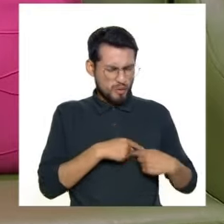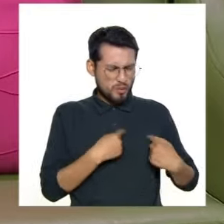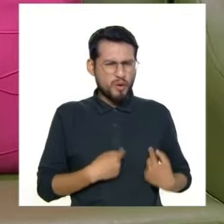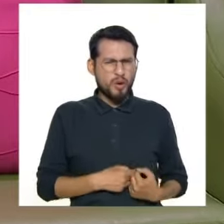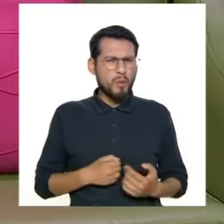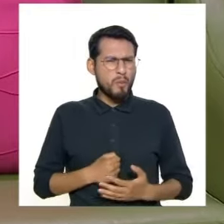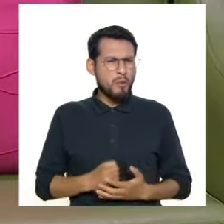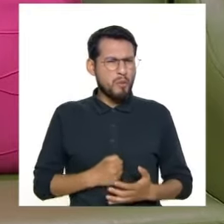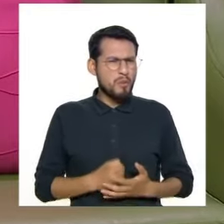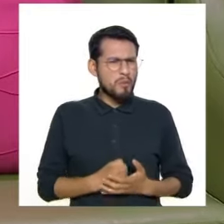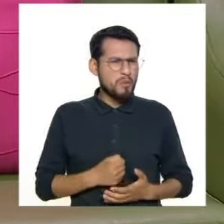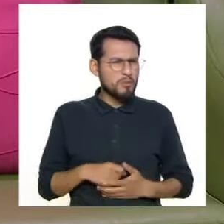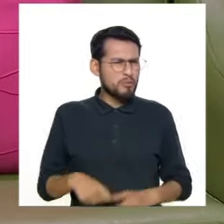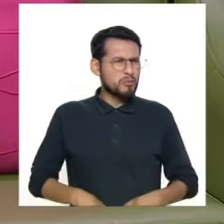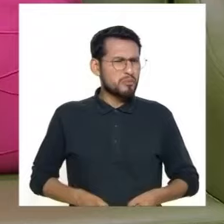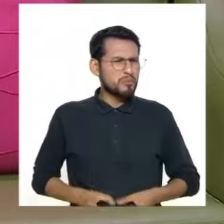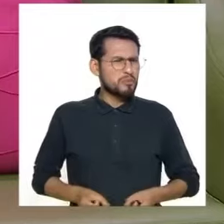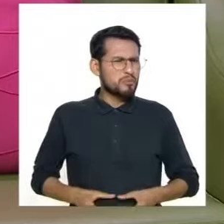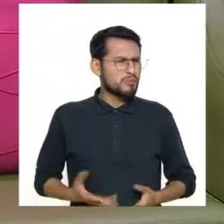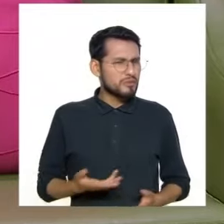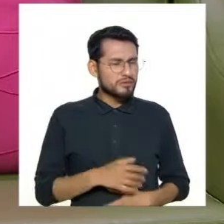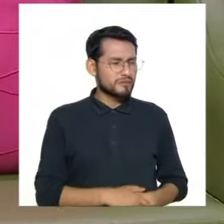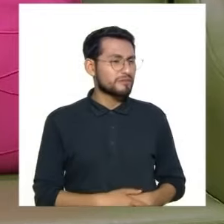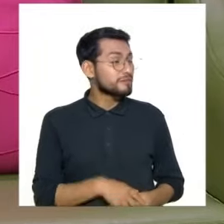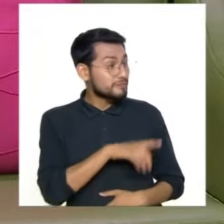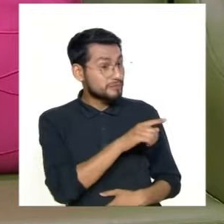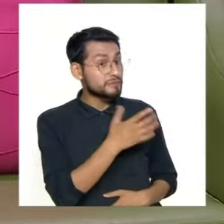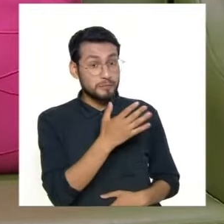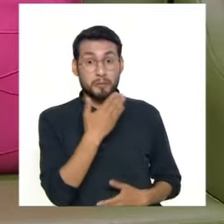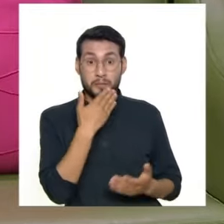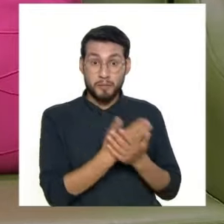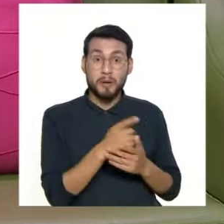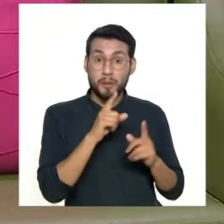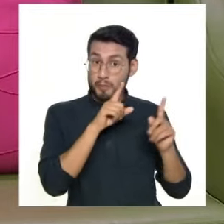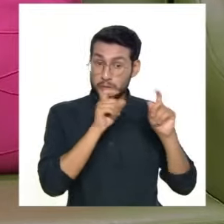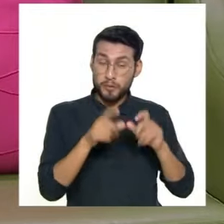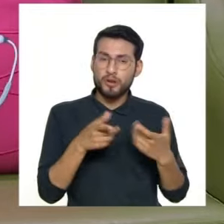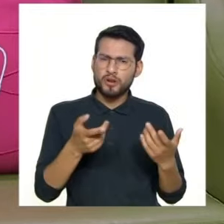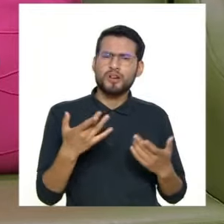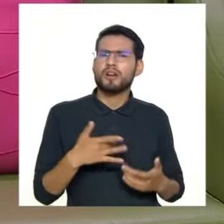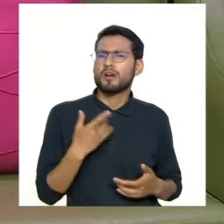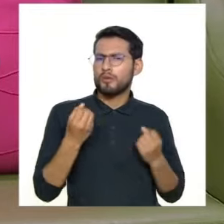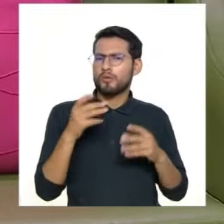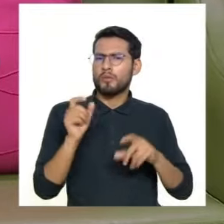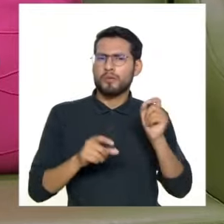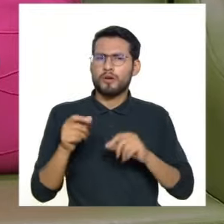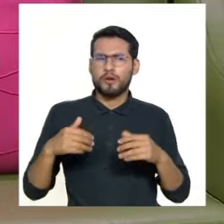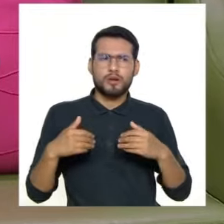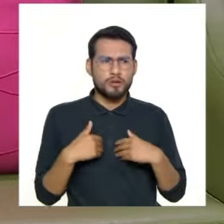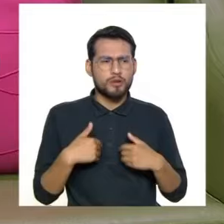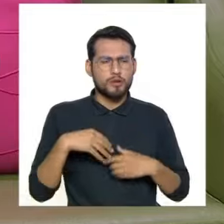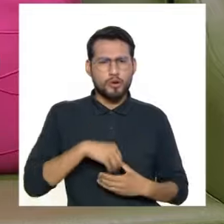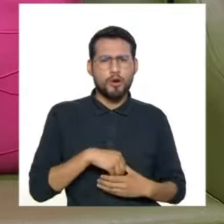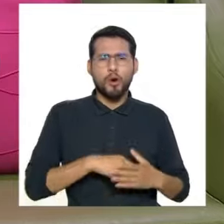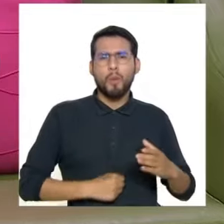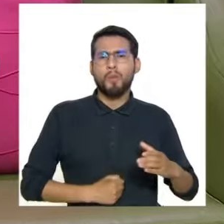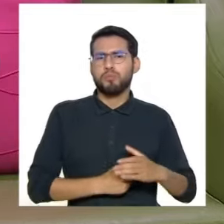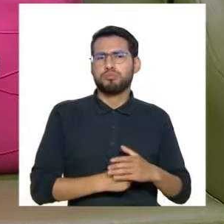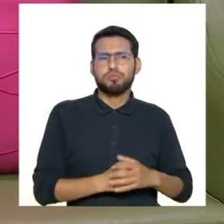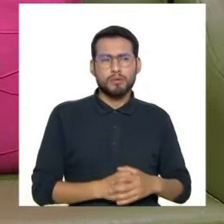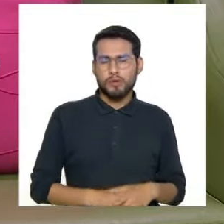muchas gracias muchas gracias por su pregunta este en realidad es es un síntoma común en pacientes que tienen mucho mundo interno no O sea que